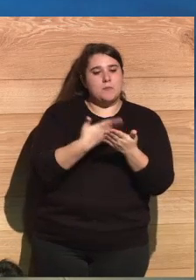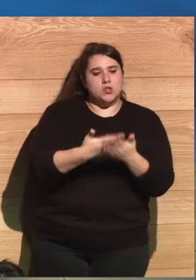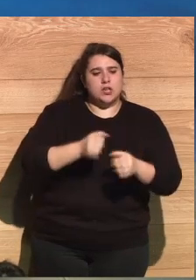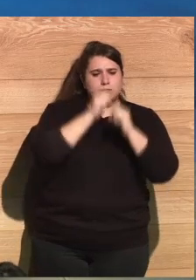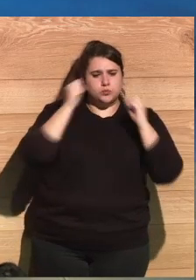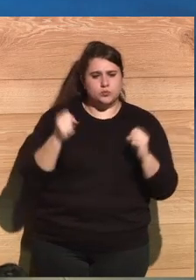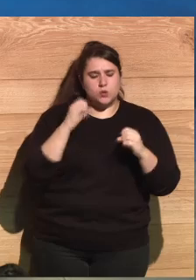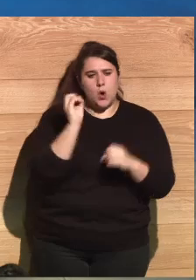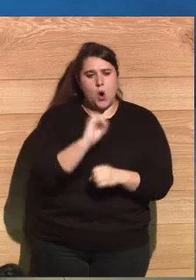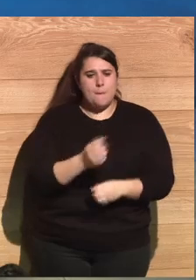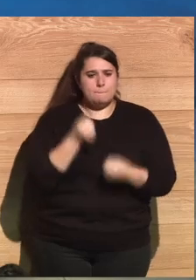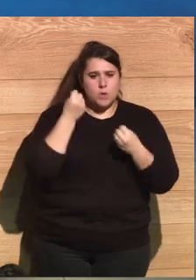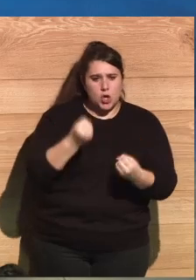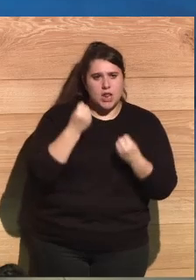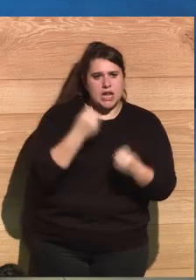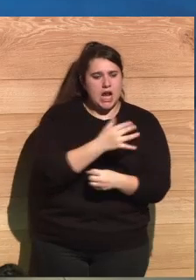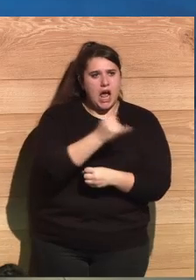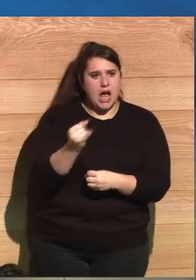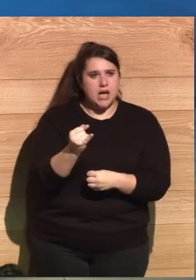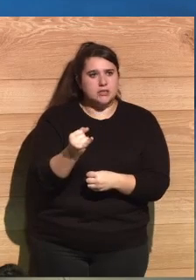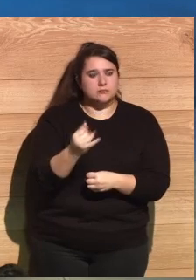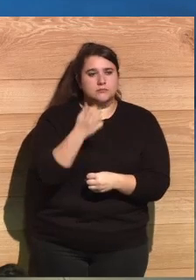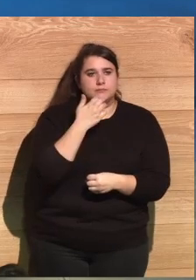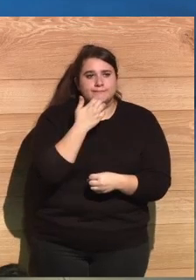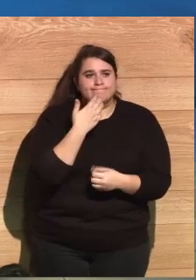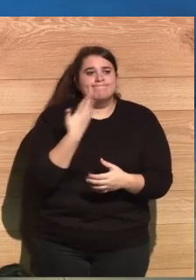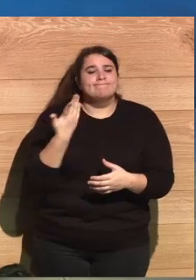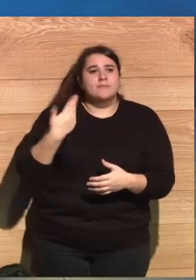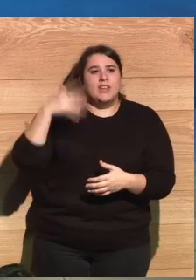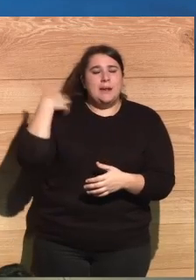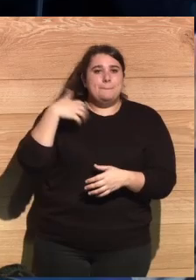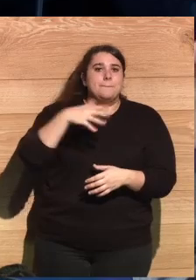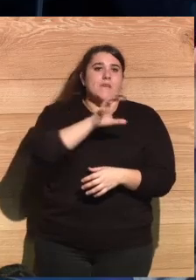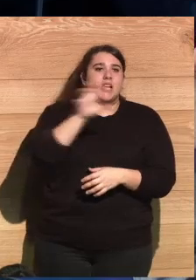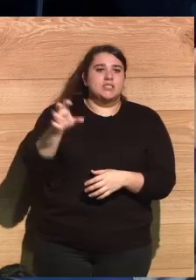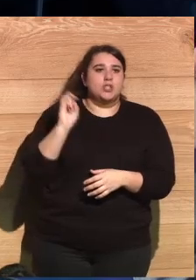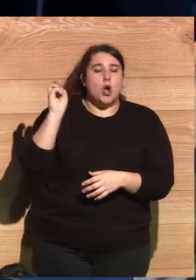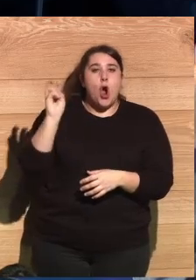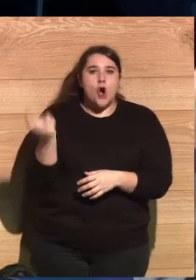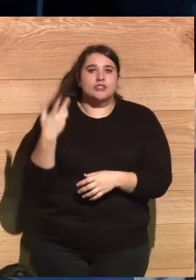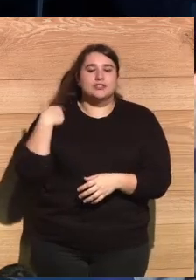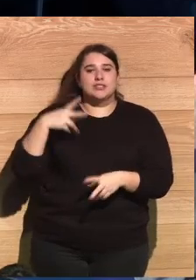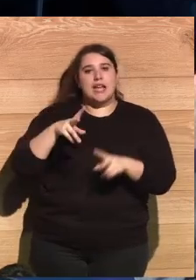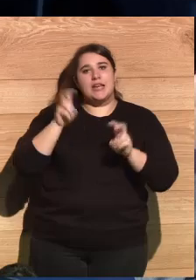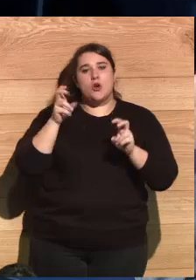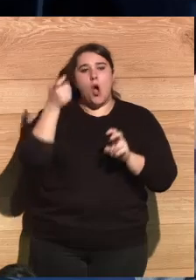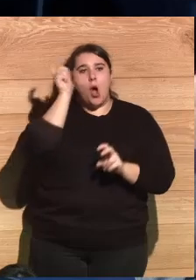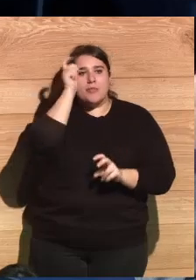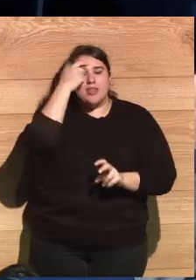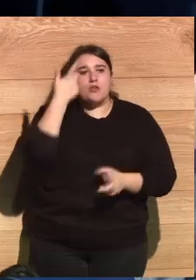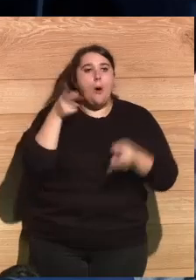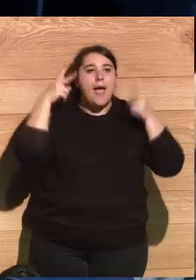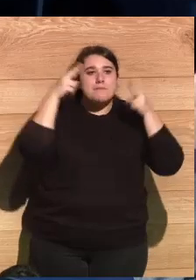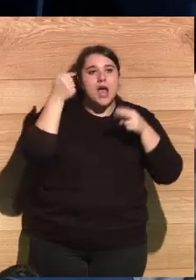su poder, para articular su poder, como antes fueron otros países, el concepto del imperio? ¿Por qué lo